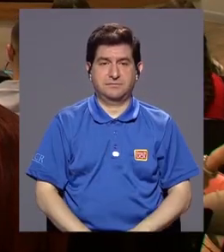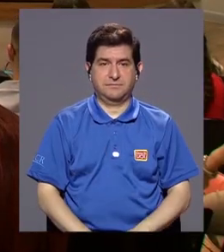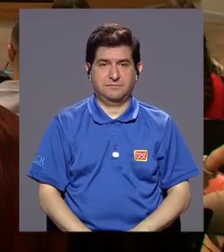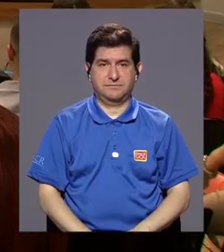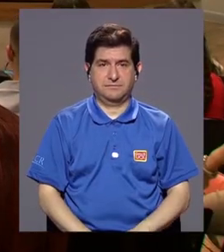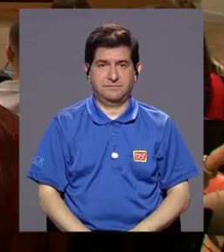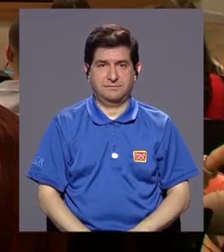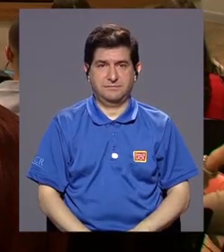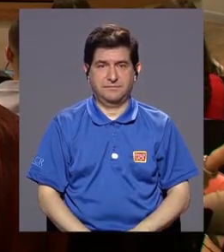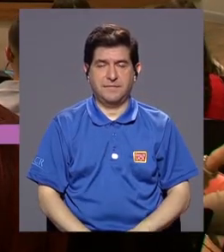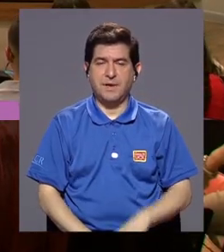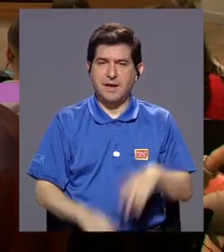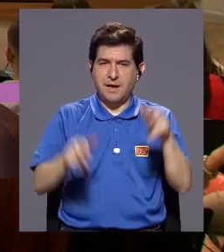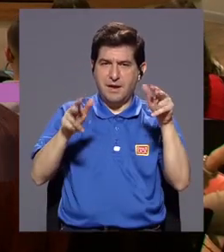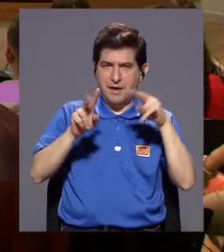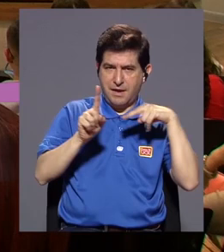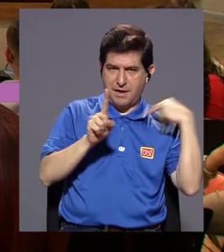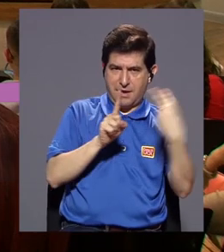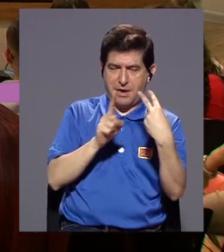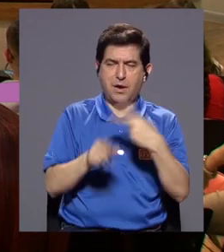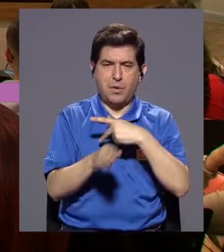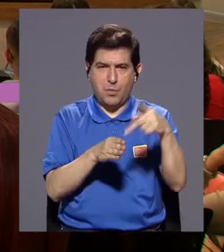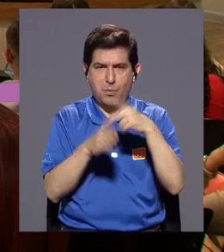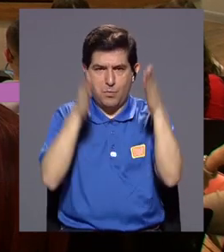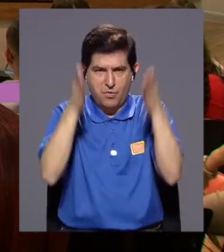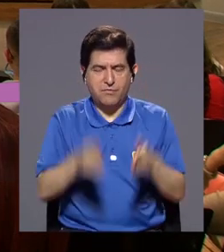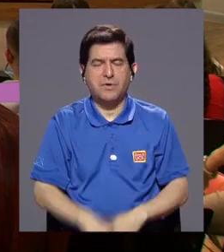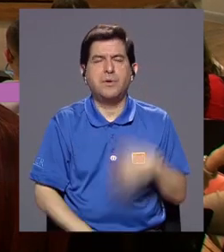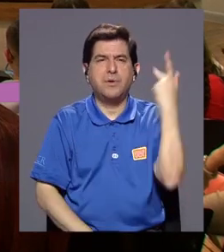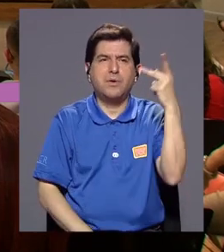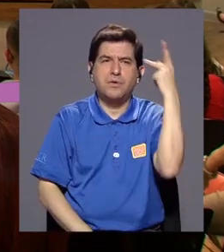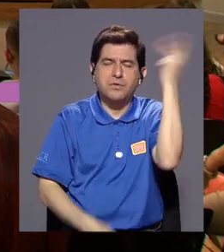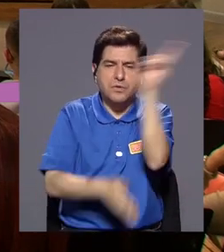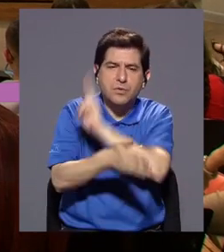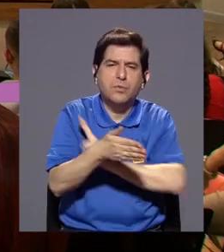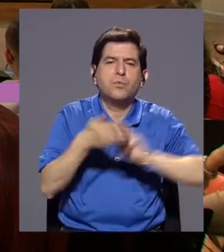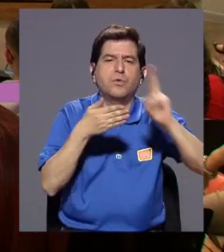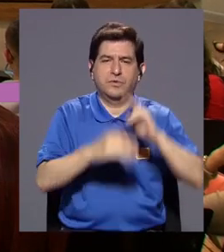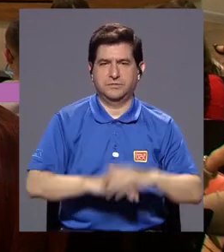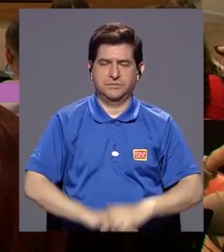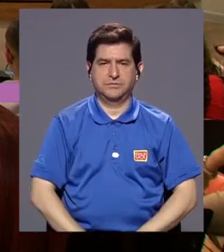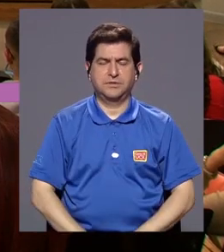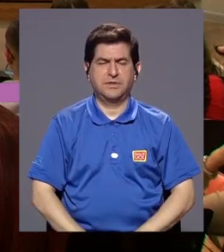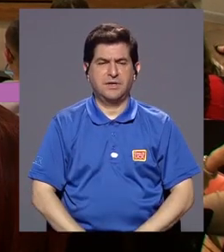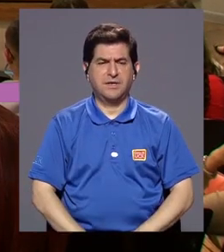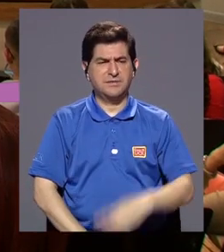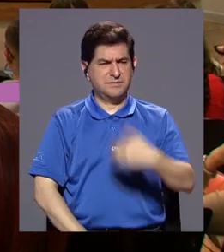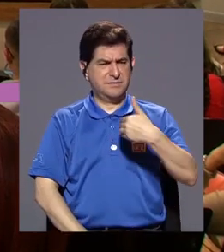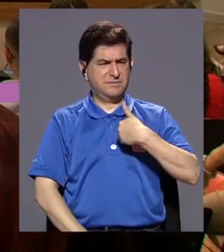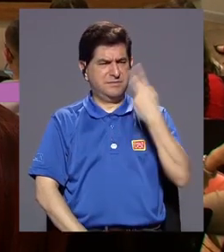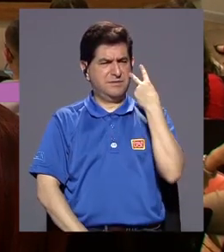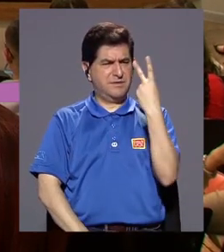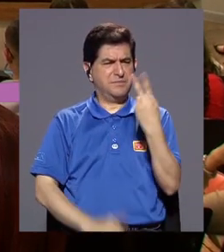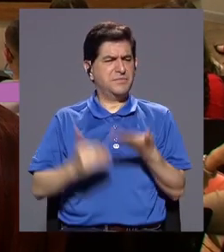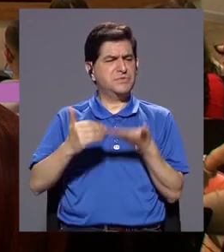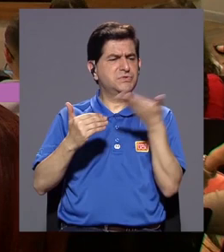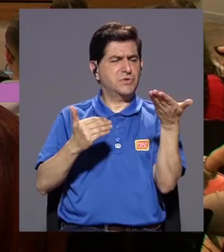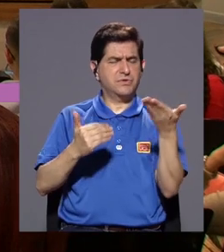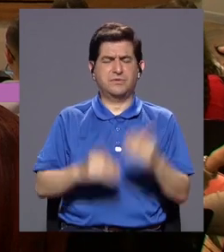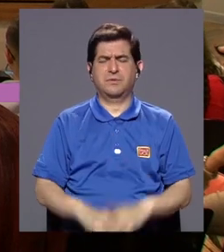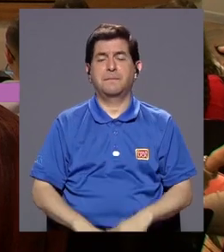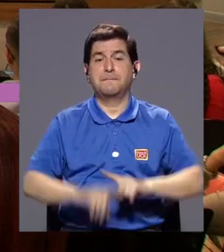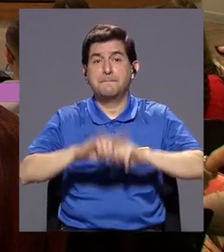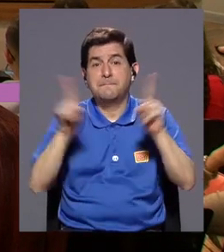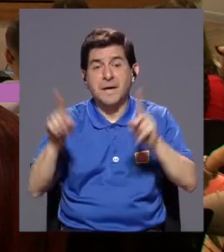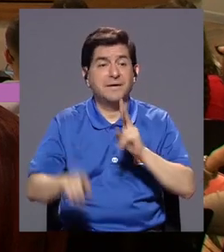de los profesionales, de las políticas universitarias, podemos tener una visión de las cosas, pero quien realmente la va a